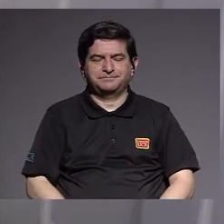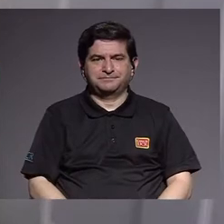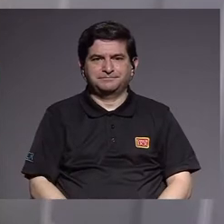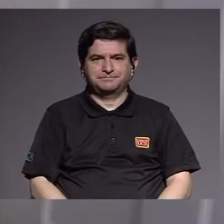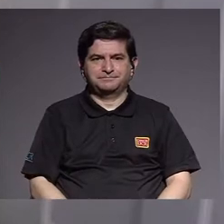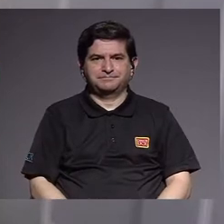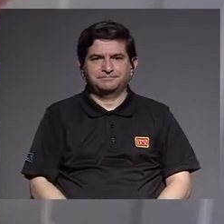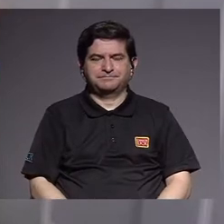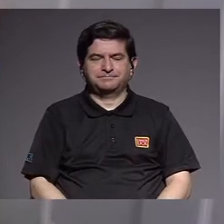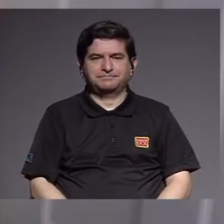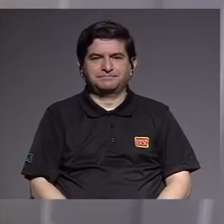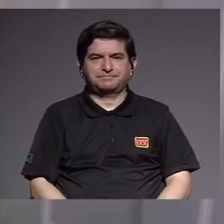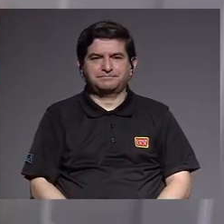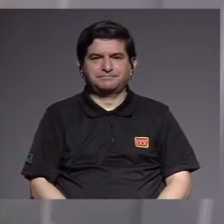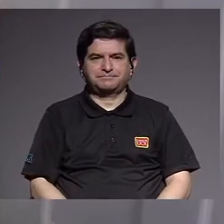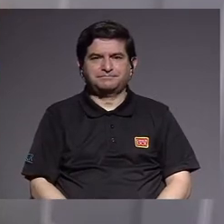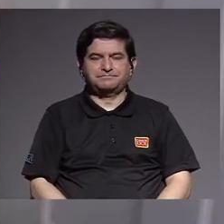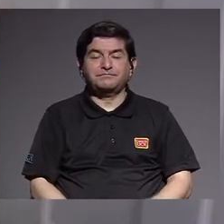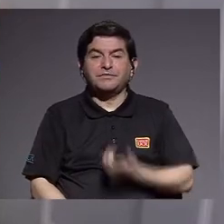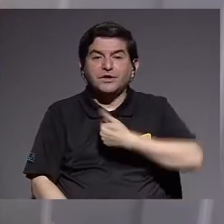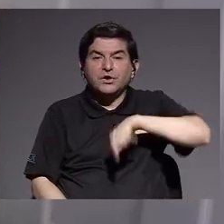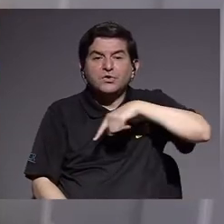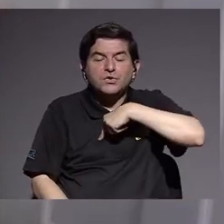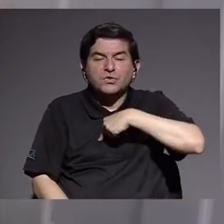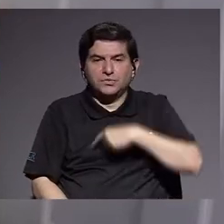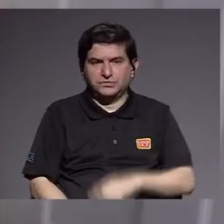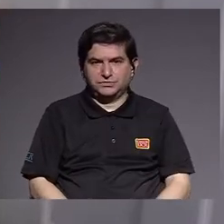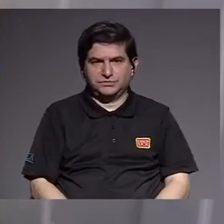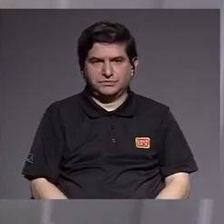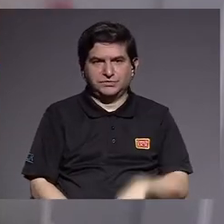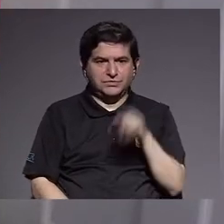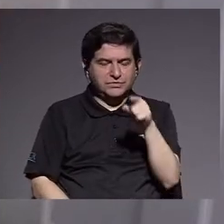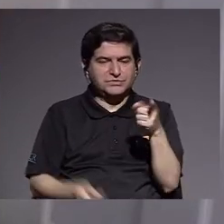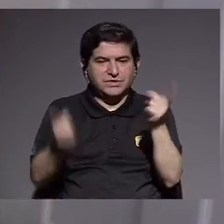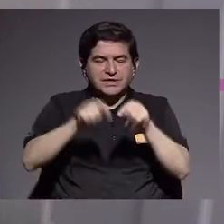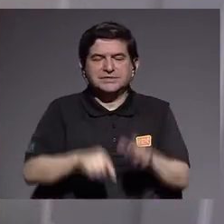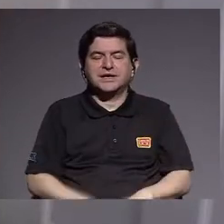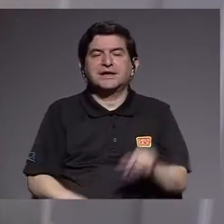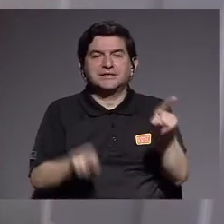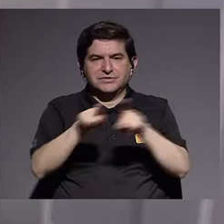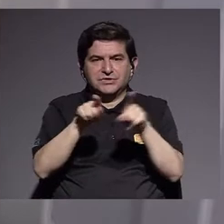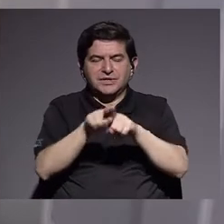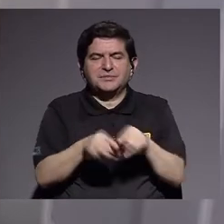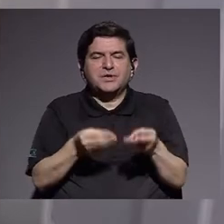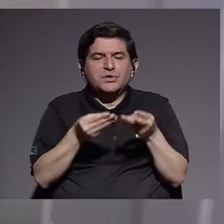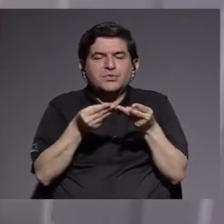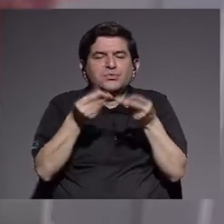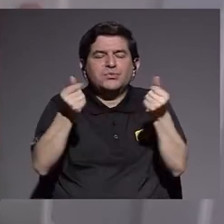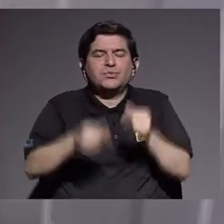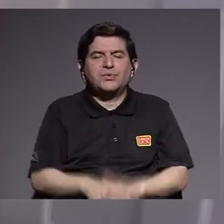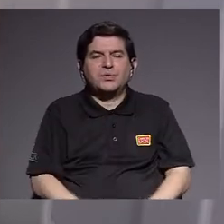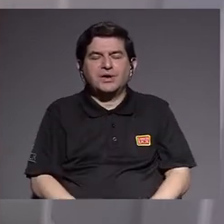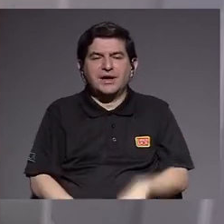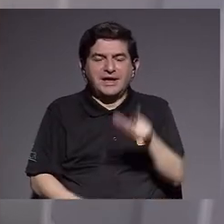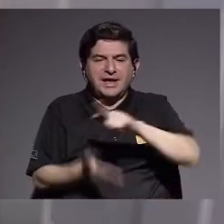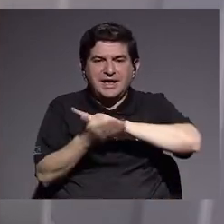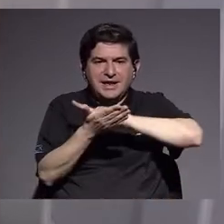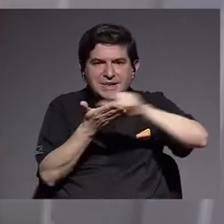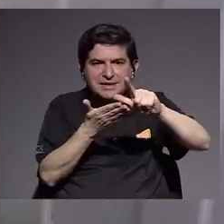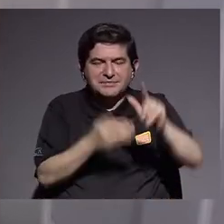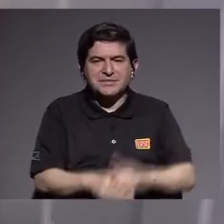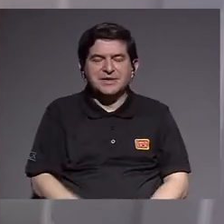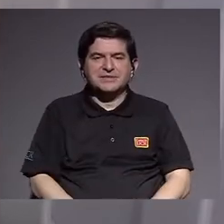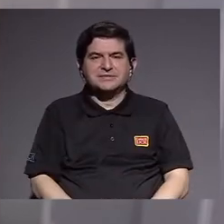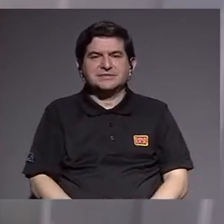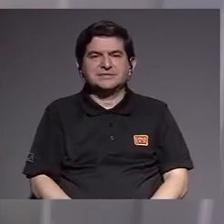vía aérea en el aire y nosotros generamos aerosoles te vamos a hacer una